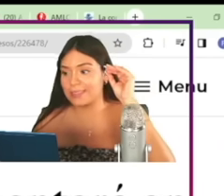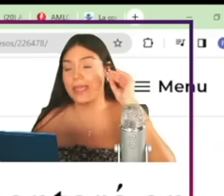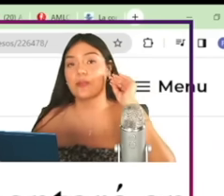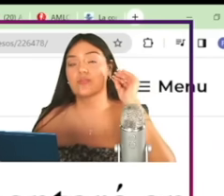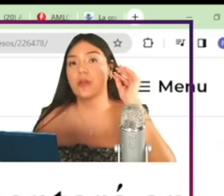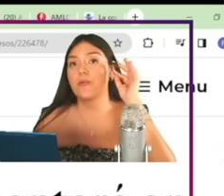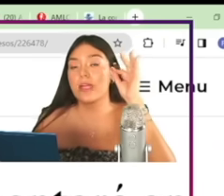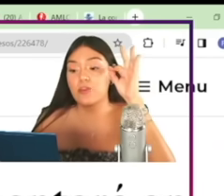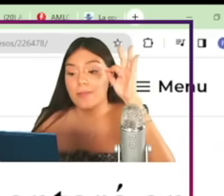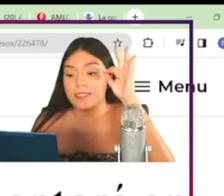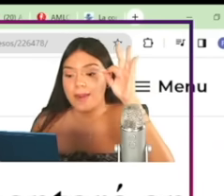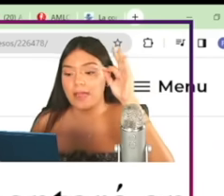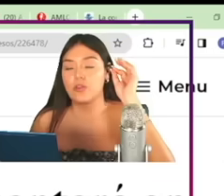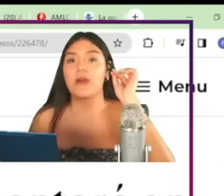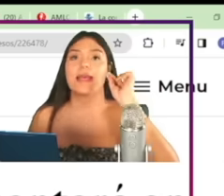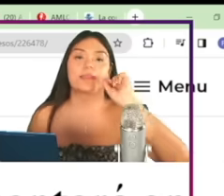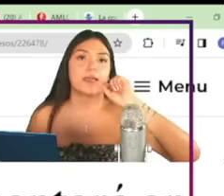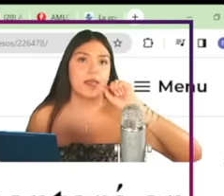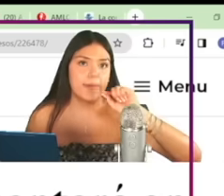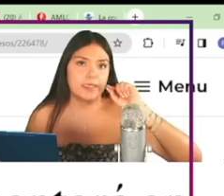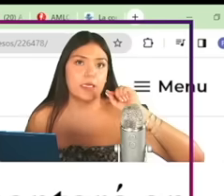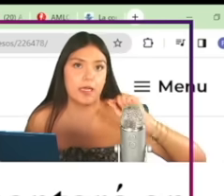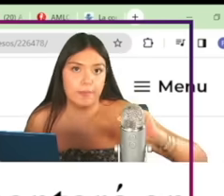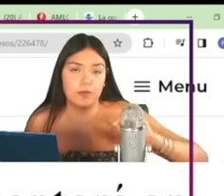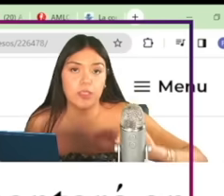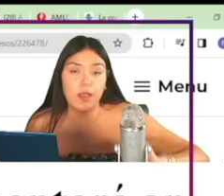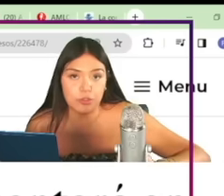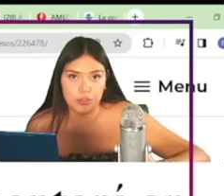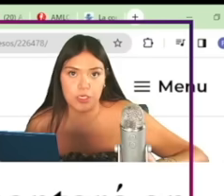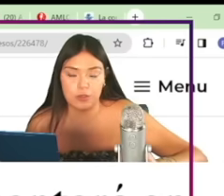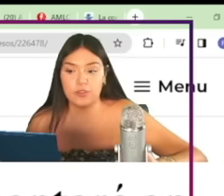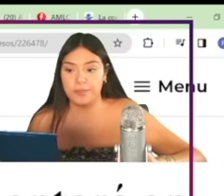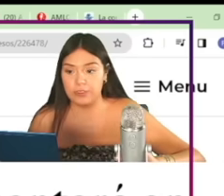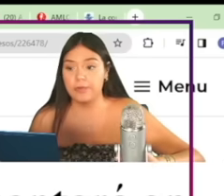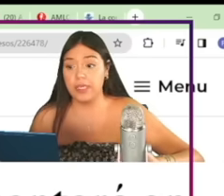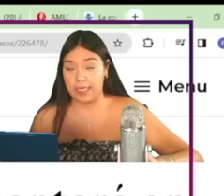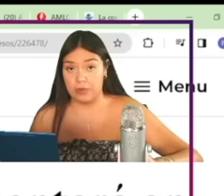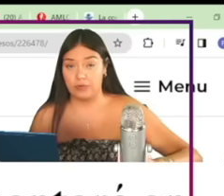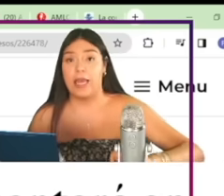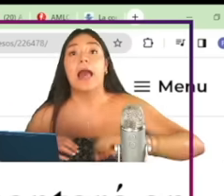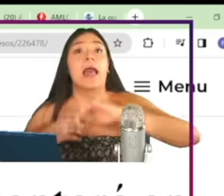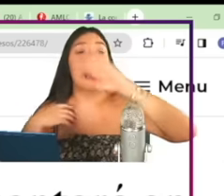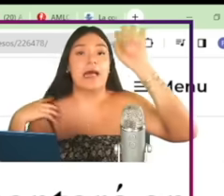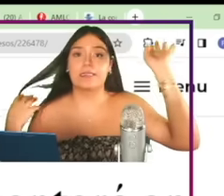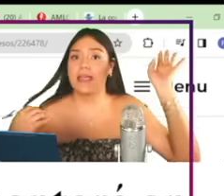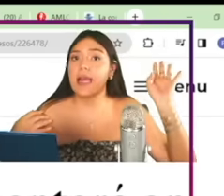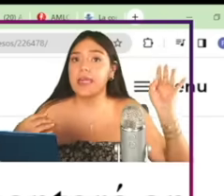caras, que incluso el boleto más barato es de nada más y nada menos que 800 pesos mexicanos. O sea,